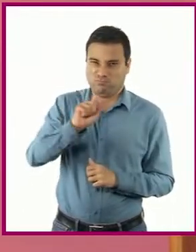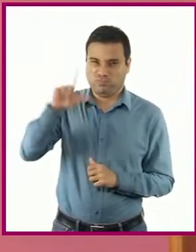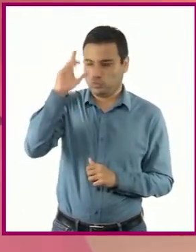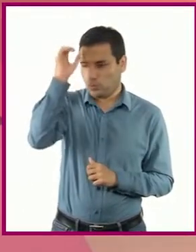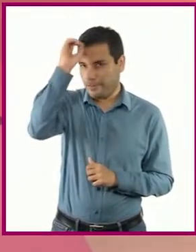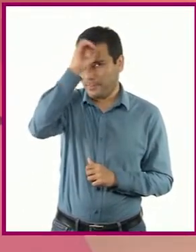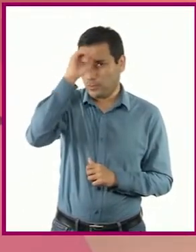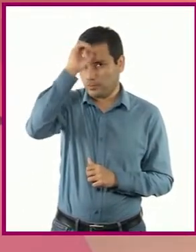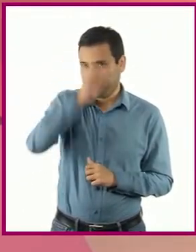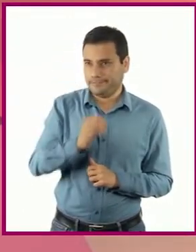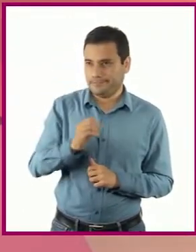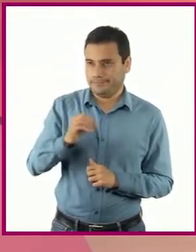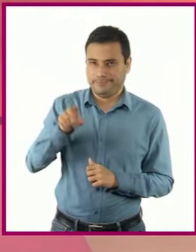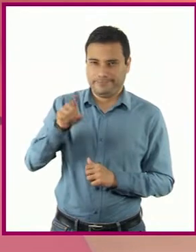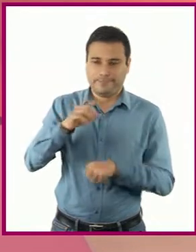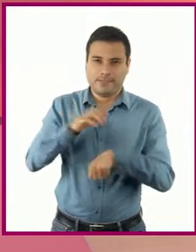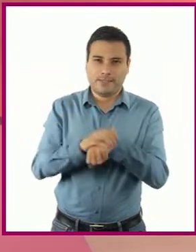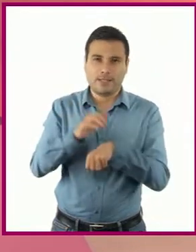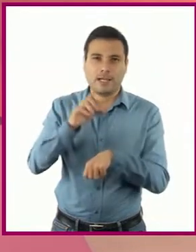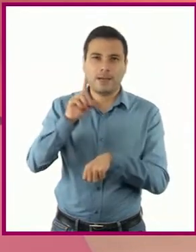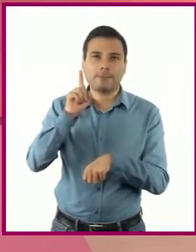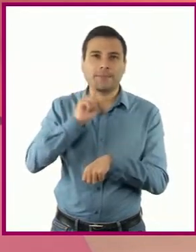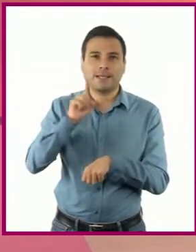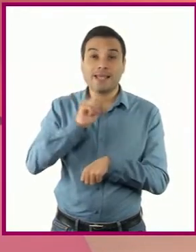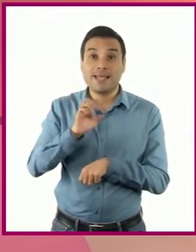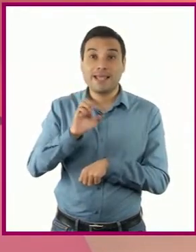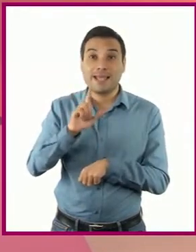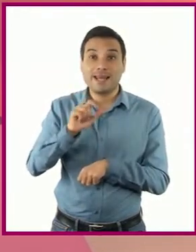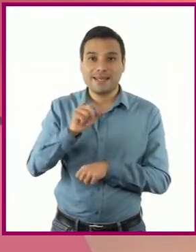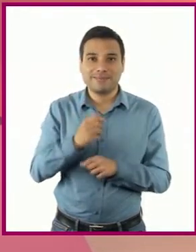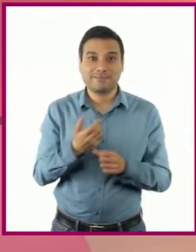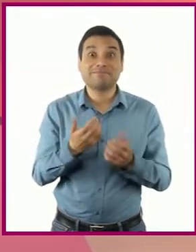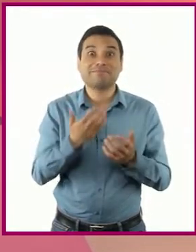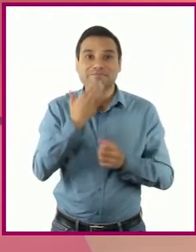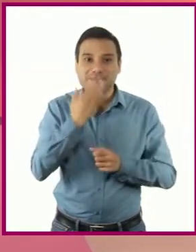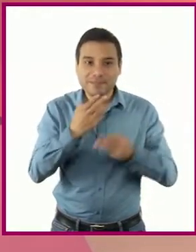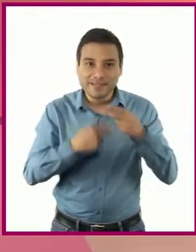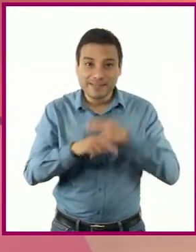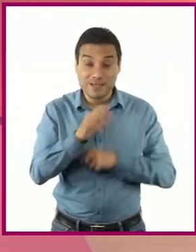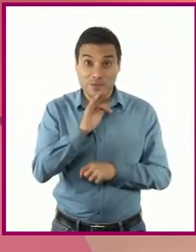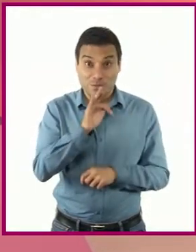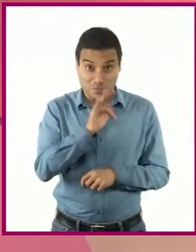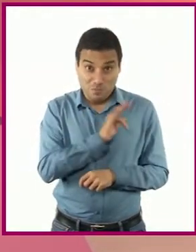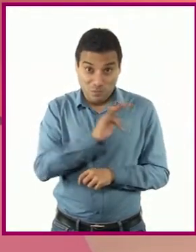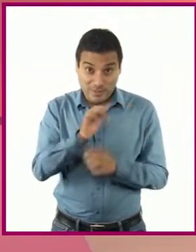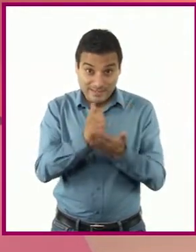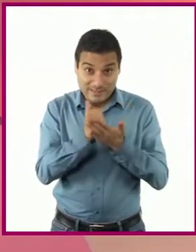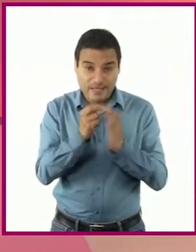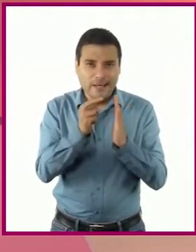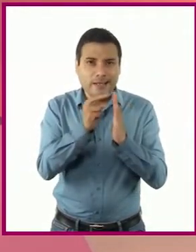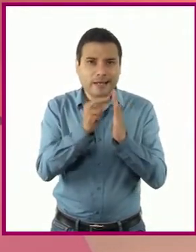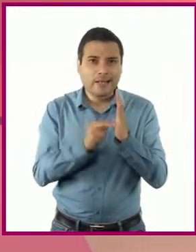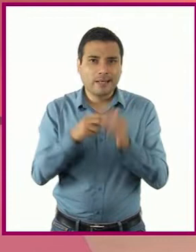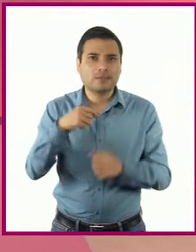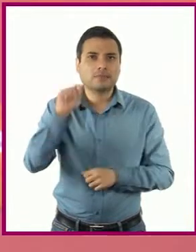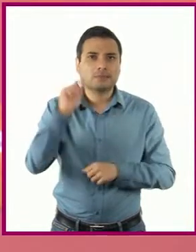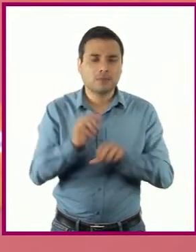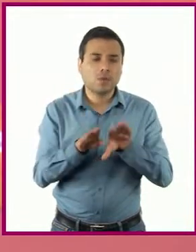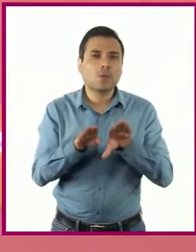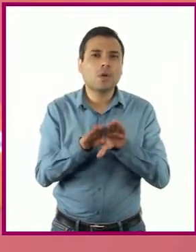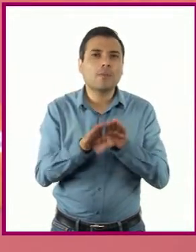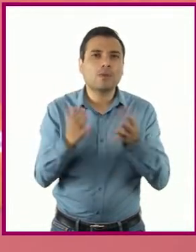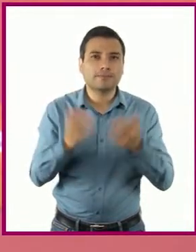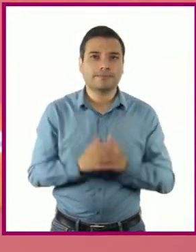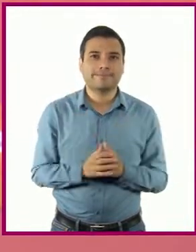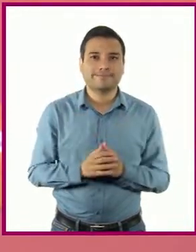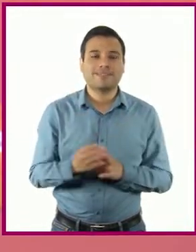Elena. Ay, bienvenida, Elena. ¿Nos puedes ayudar con la regla de acentuación?